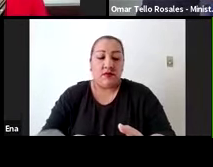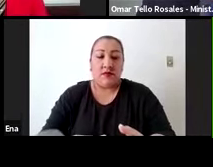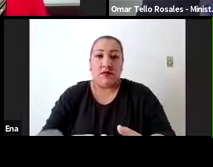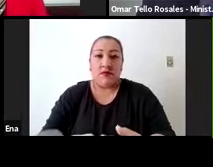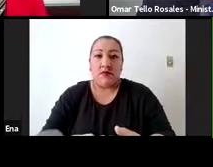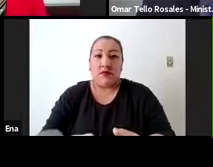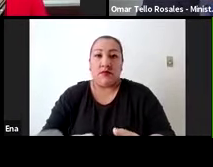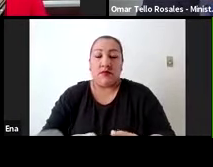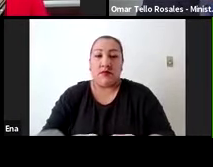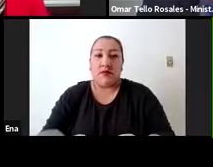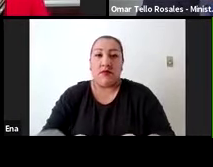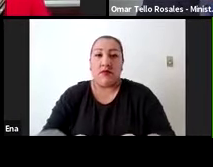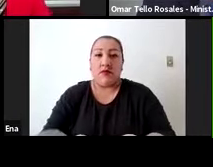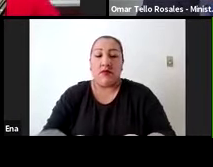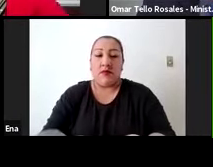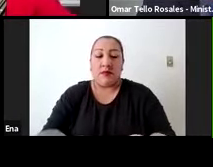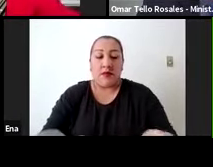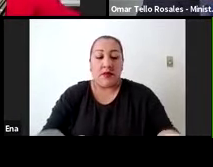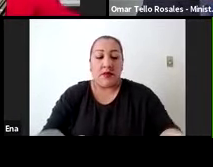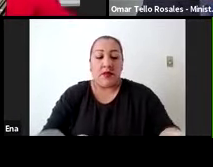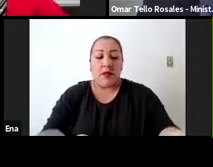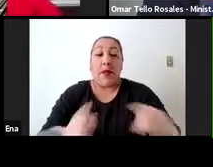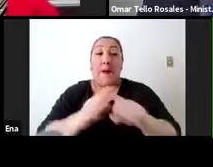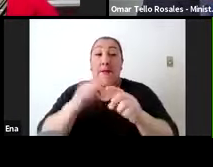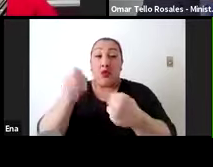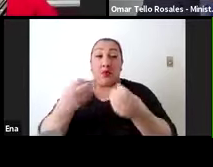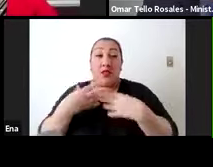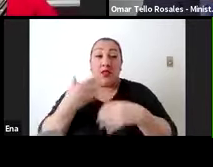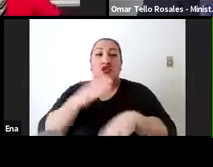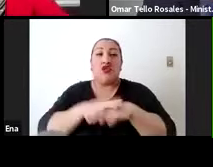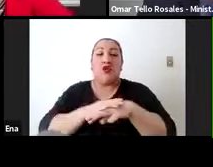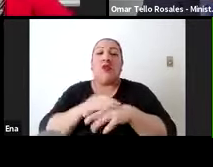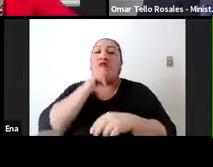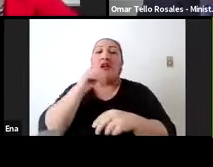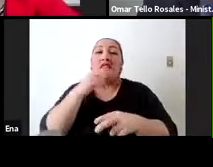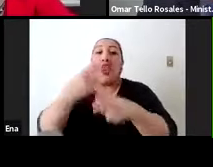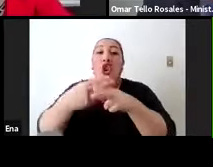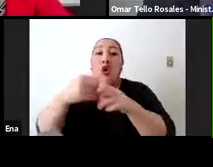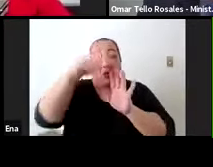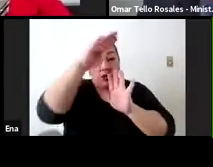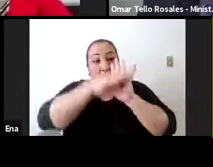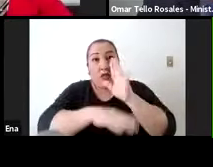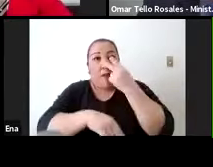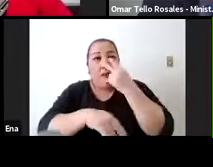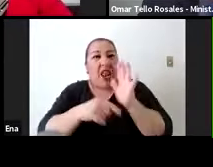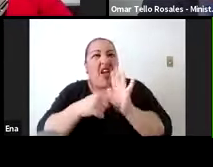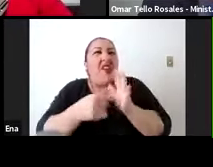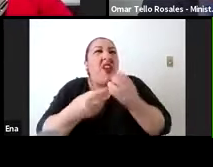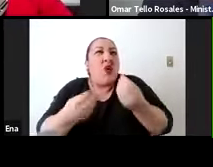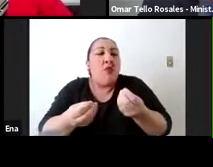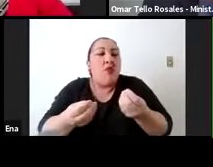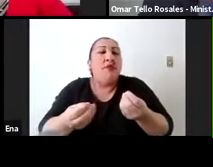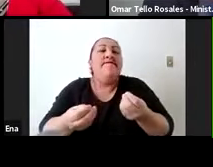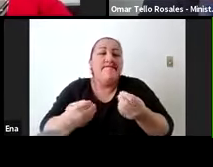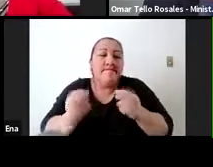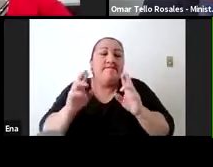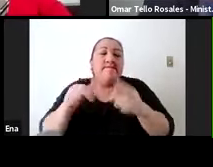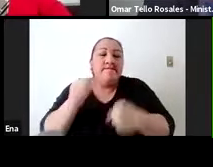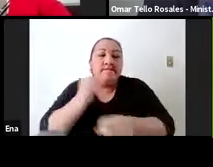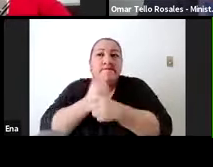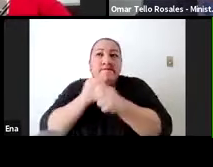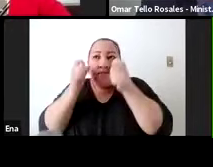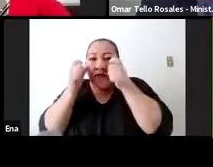falta de padrones de ciudadanos tiene el efecto de disminuir la eficacia de la acción estatal, ¿no? Que depende en buena medida